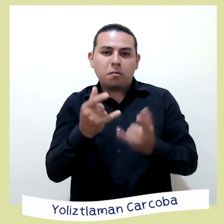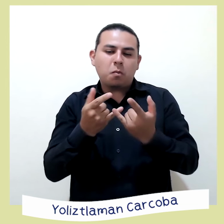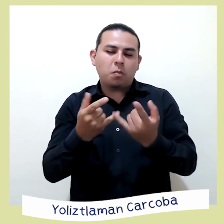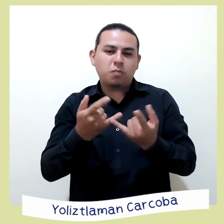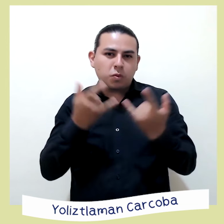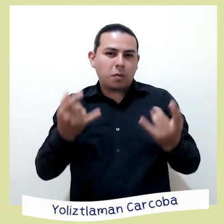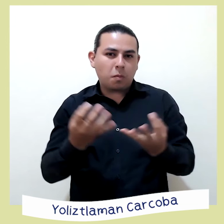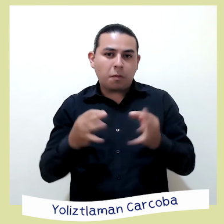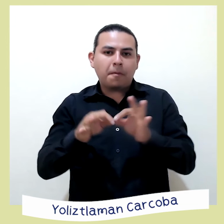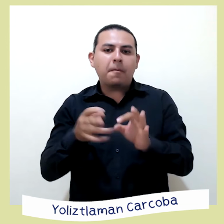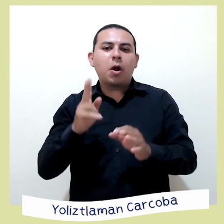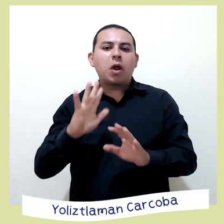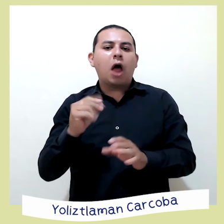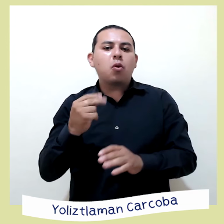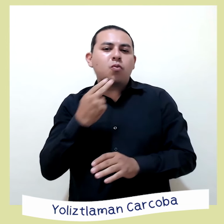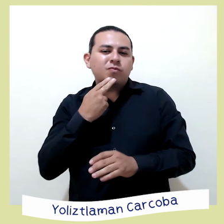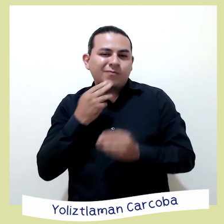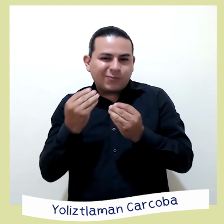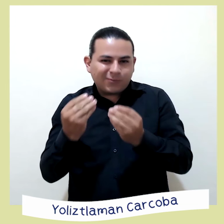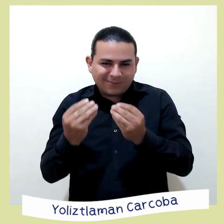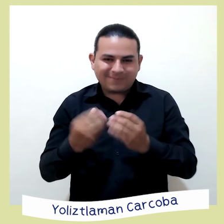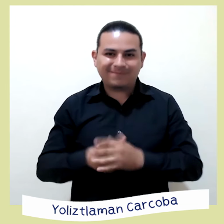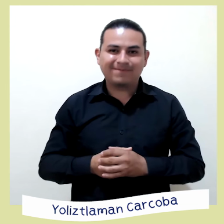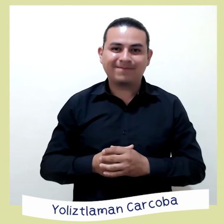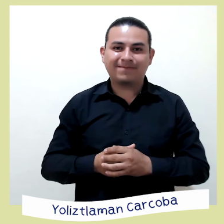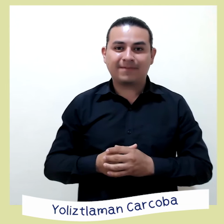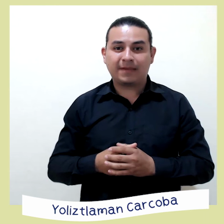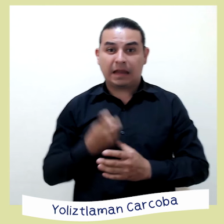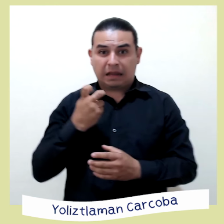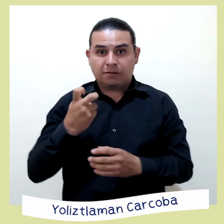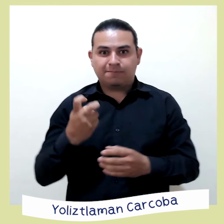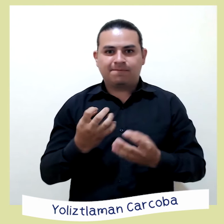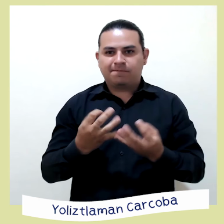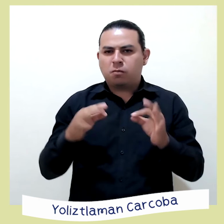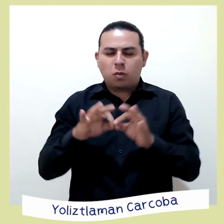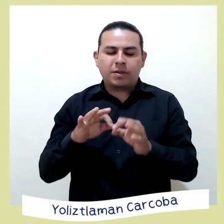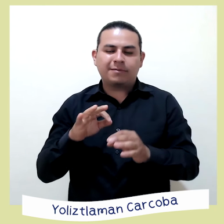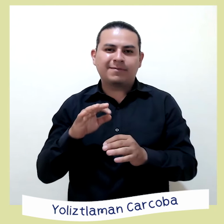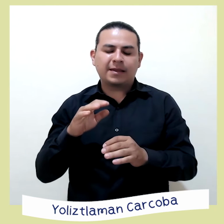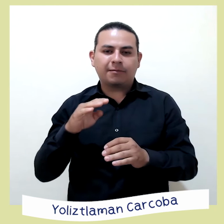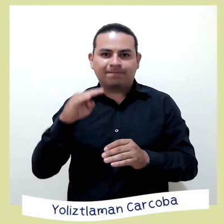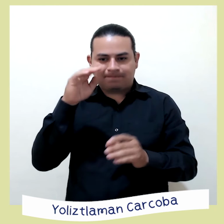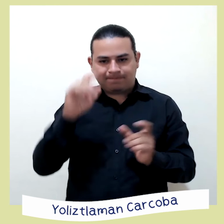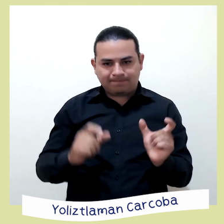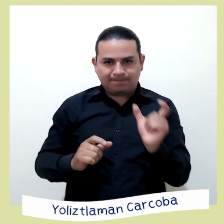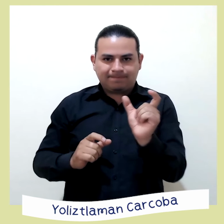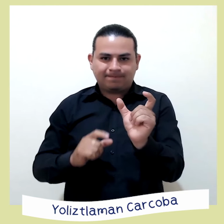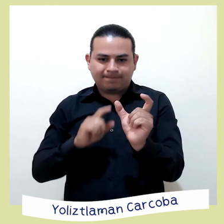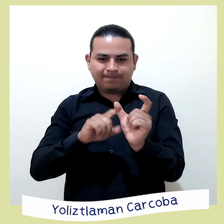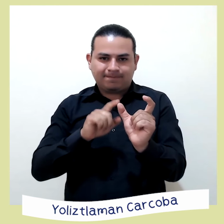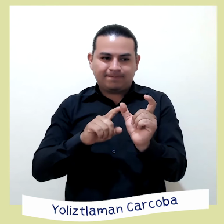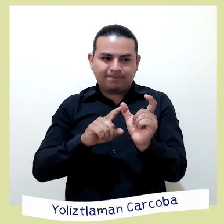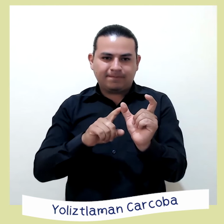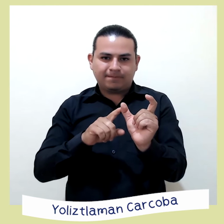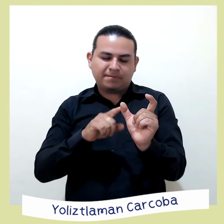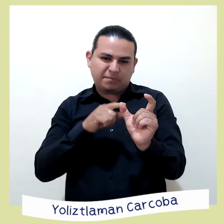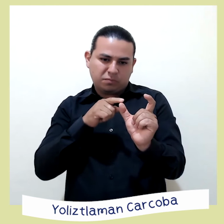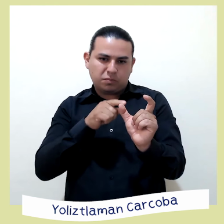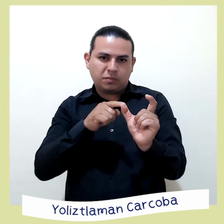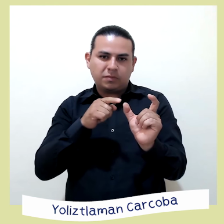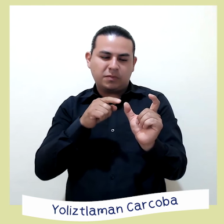ámbito del estudio del envejecimiento, ha caído en desuso. Y es importante también para